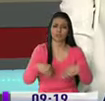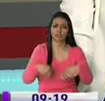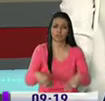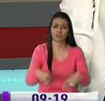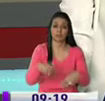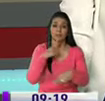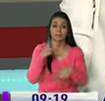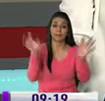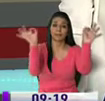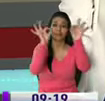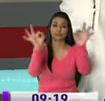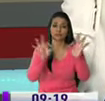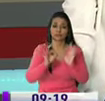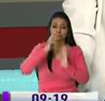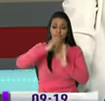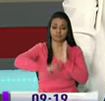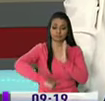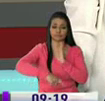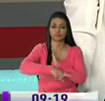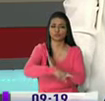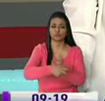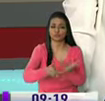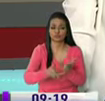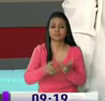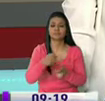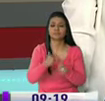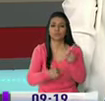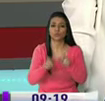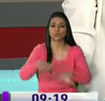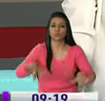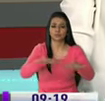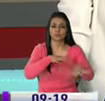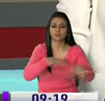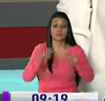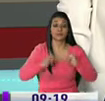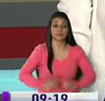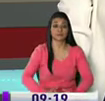recorte presupuestario no afecte las actividades de los establecimientos educativos.